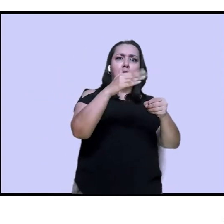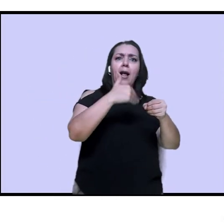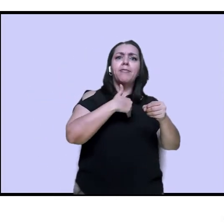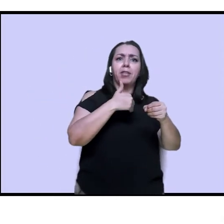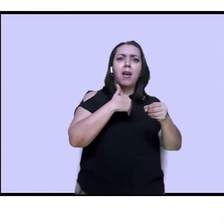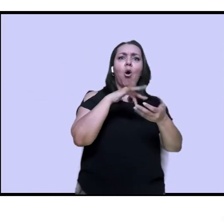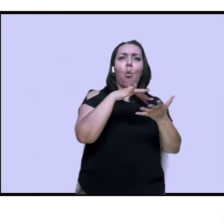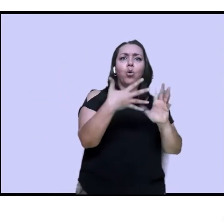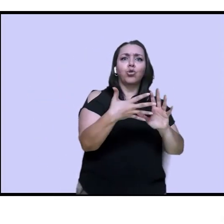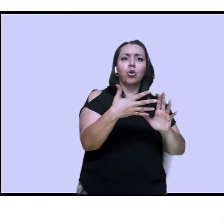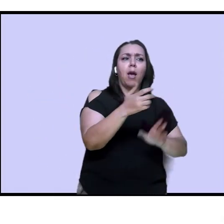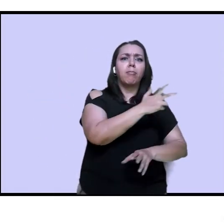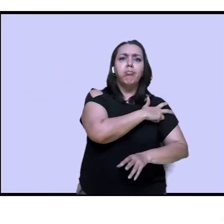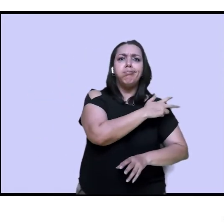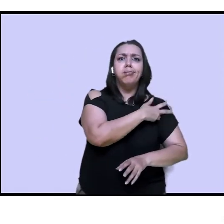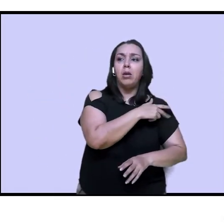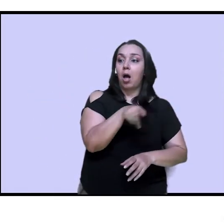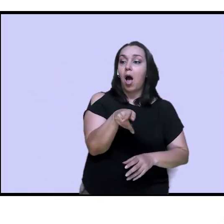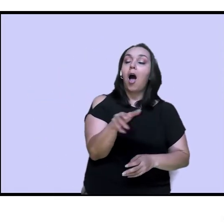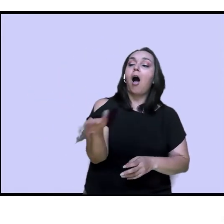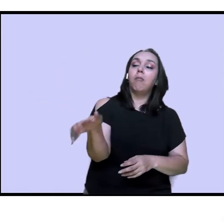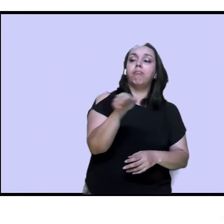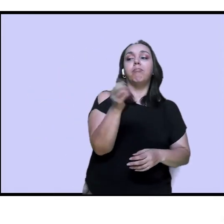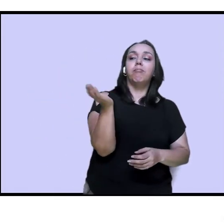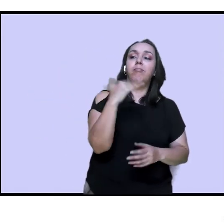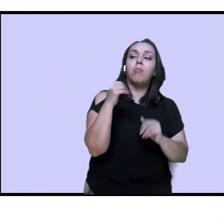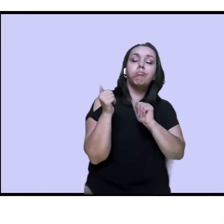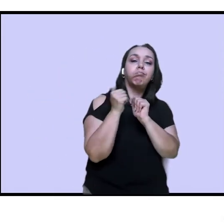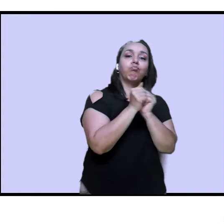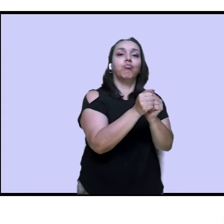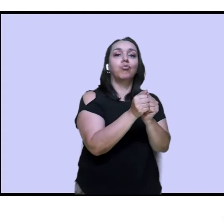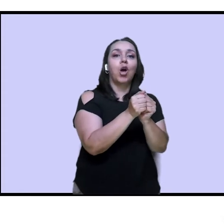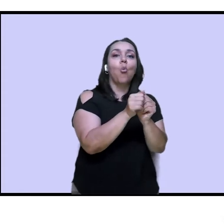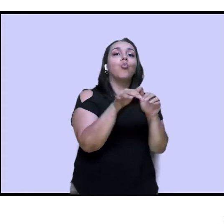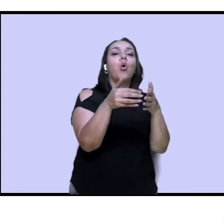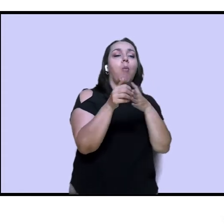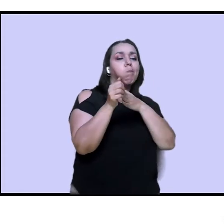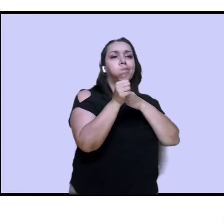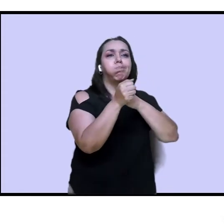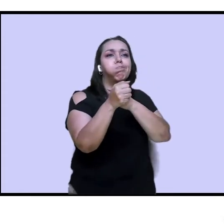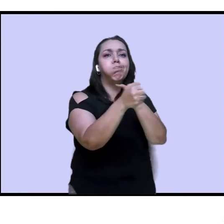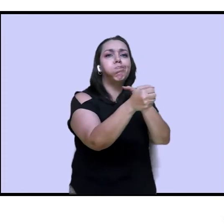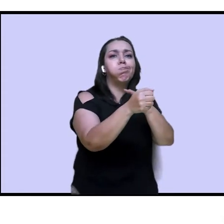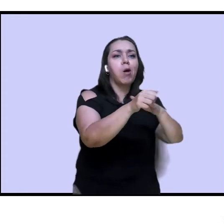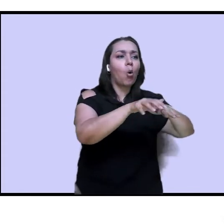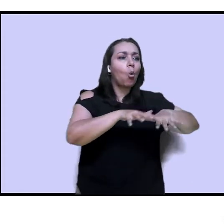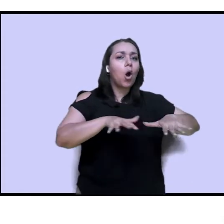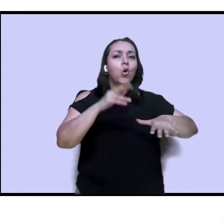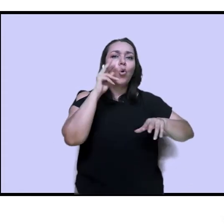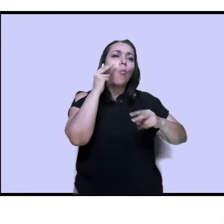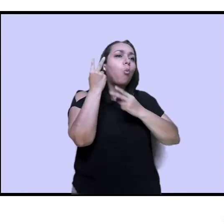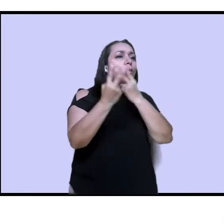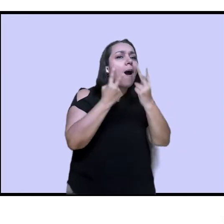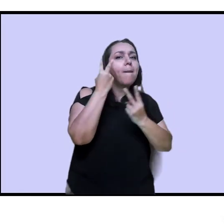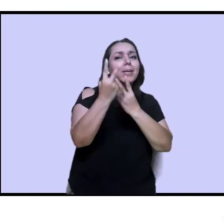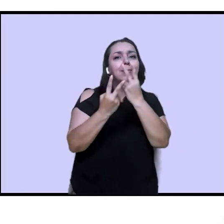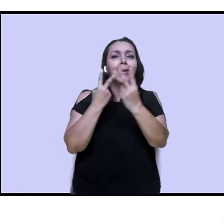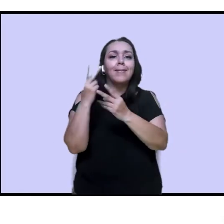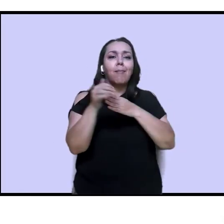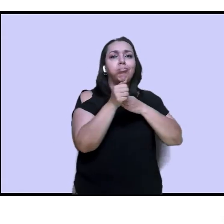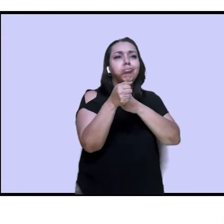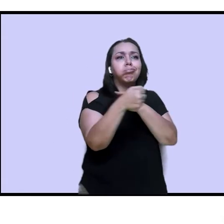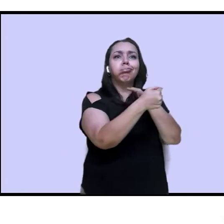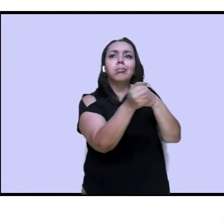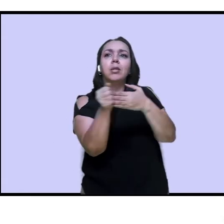tienen estudiantes, líderes identificados que le van a dar una vuelta por todo como una visita